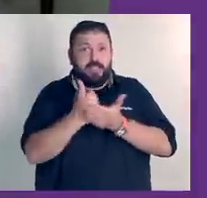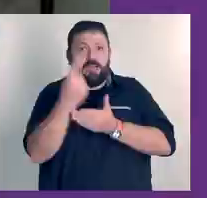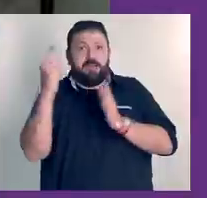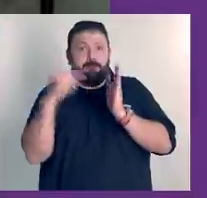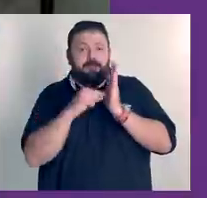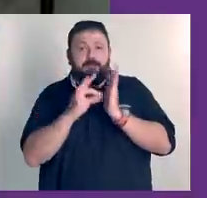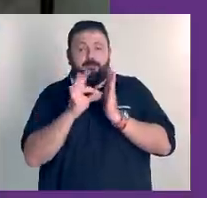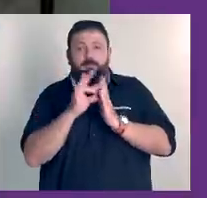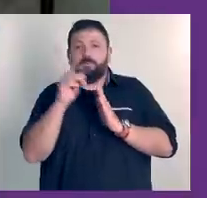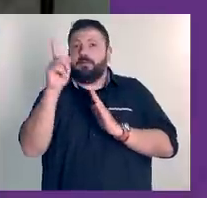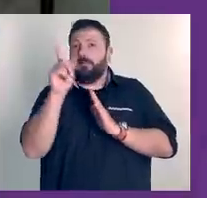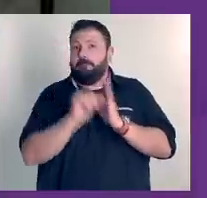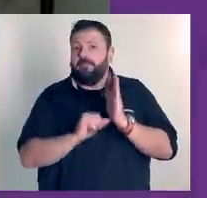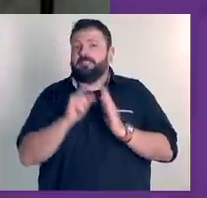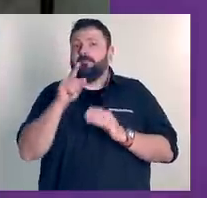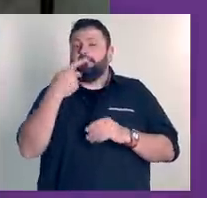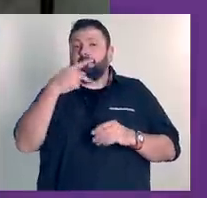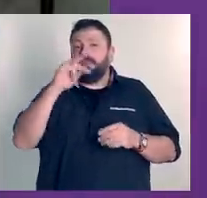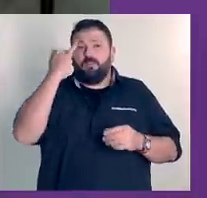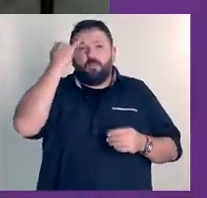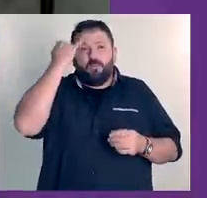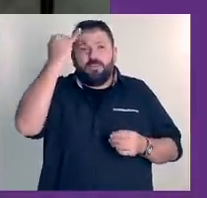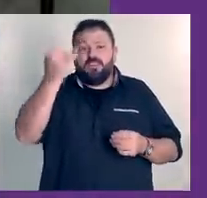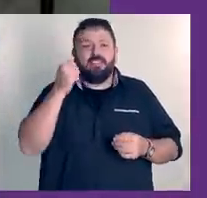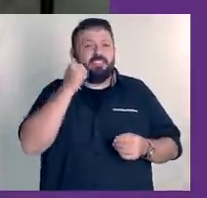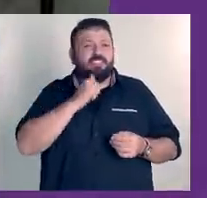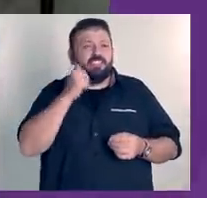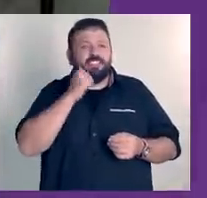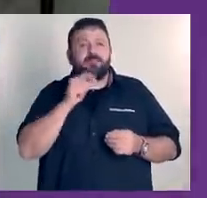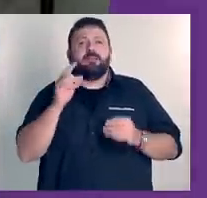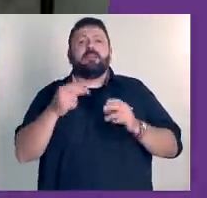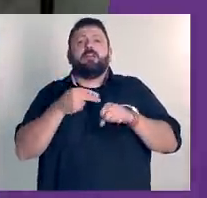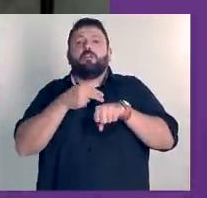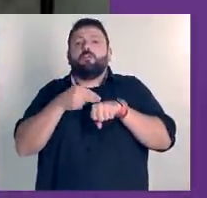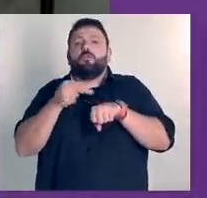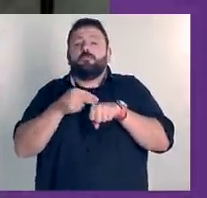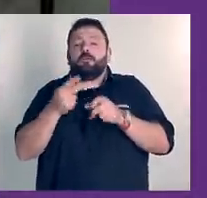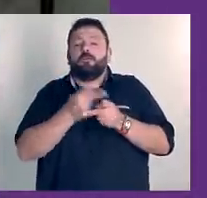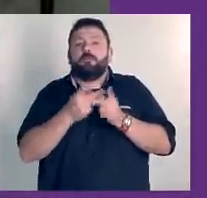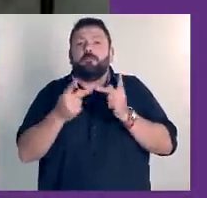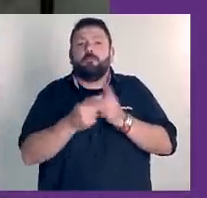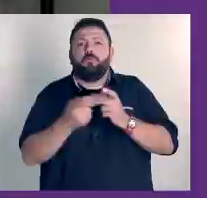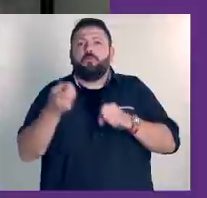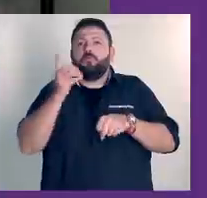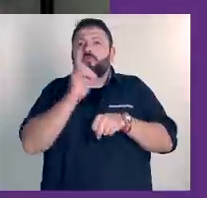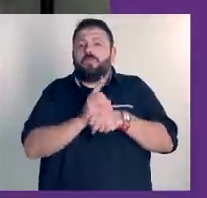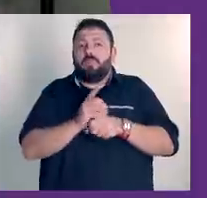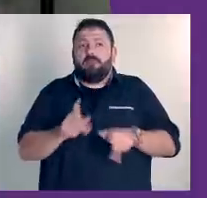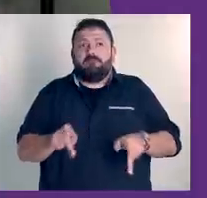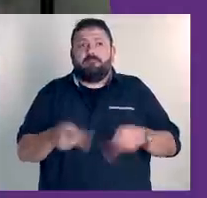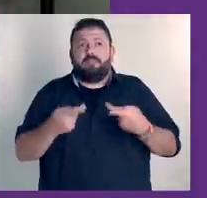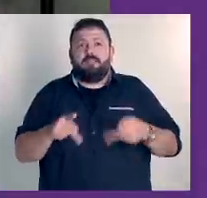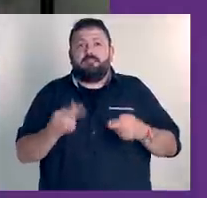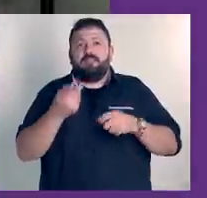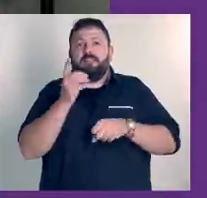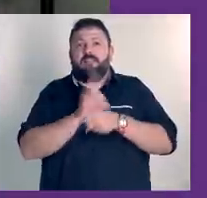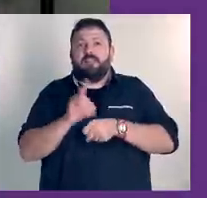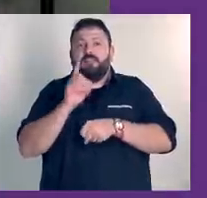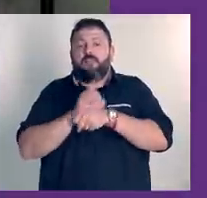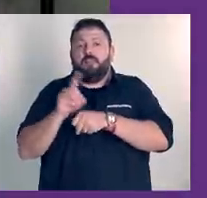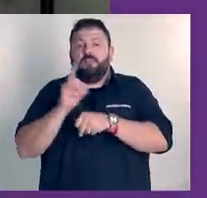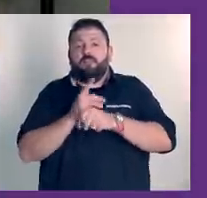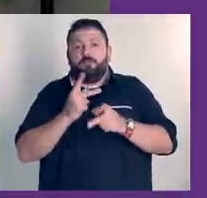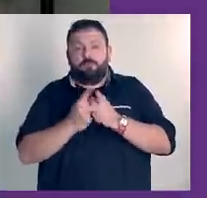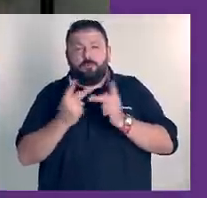empezamos, pero lo ideal es que hagamos el número de productos por día que necesitamos para resolver nuestras necesidades